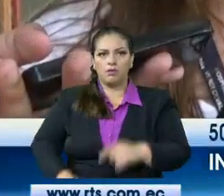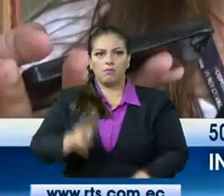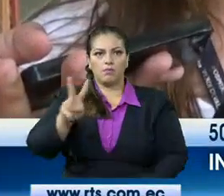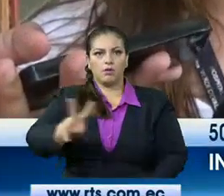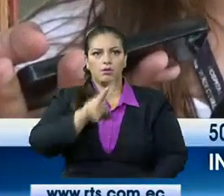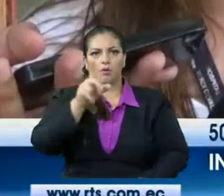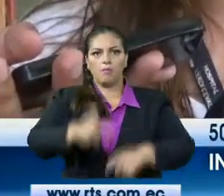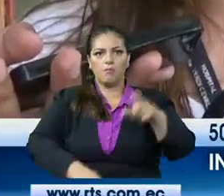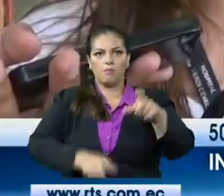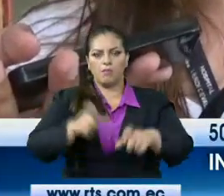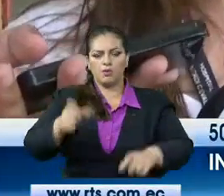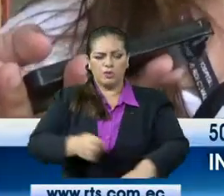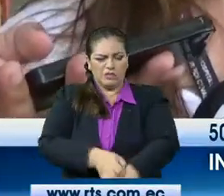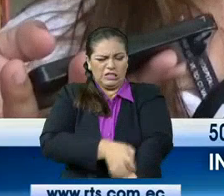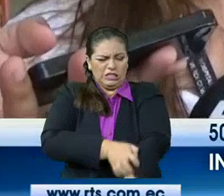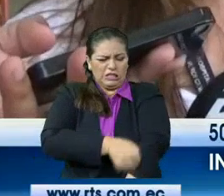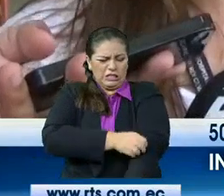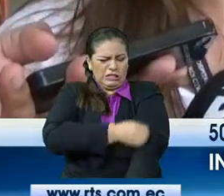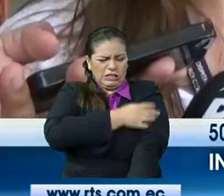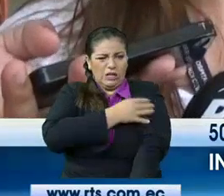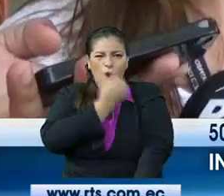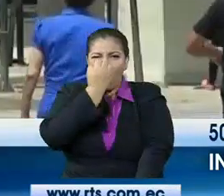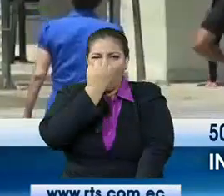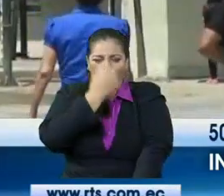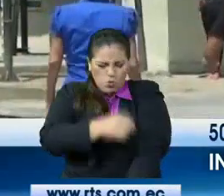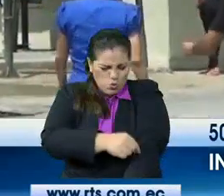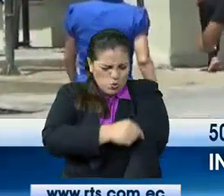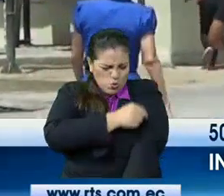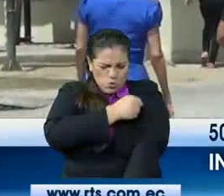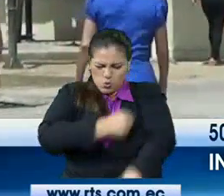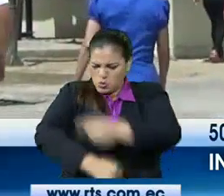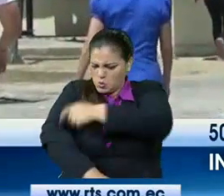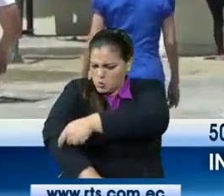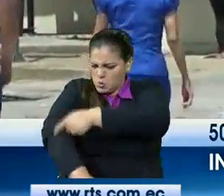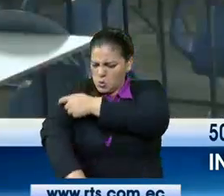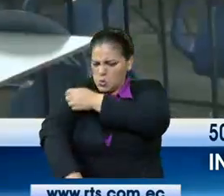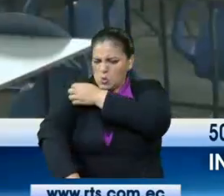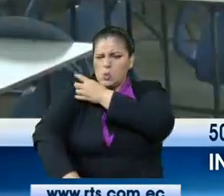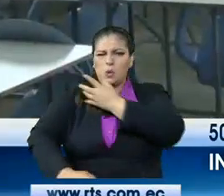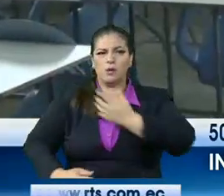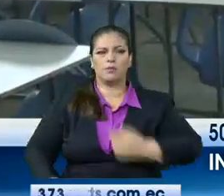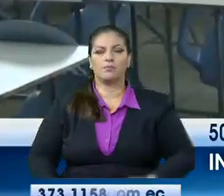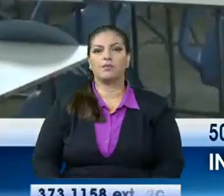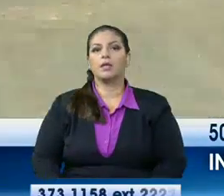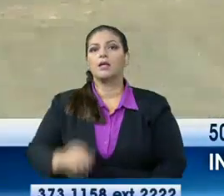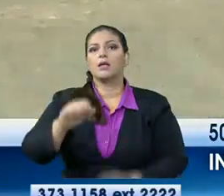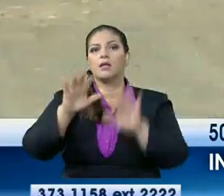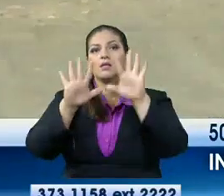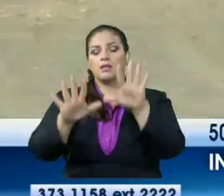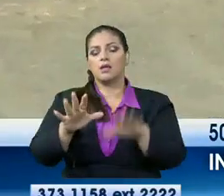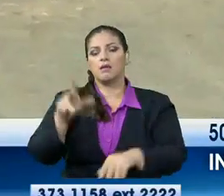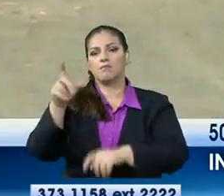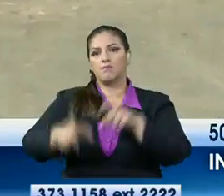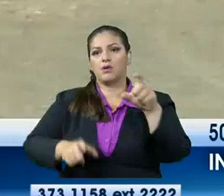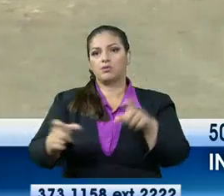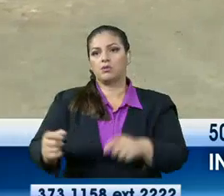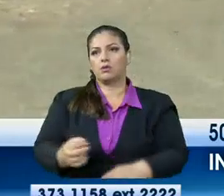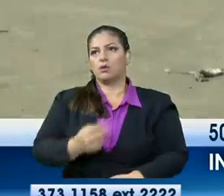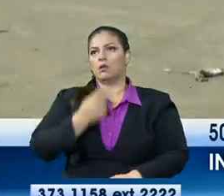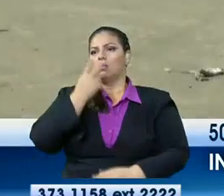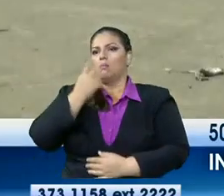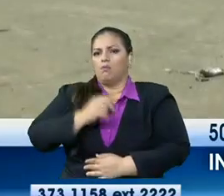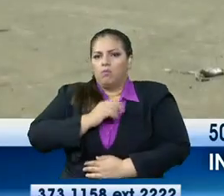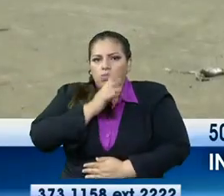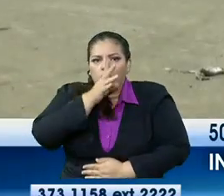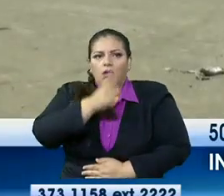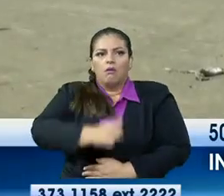leves de prurito en la piel. Y 10 pacientes que están ya con síntomas gastroenterológicos, que son náuseas,